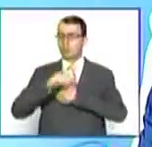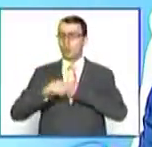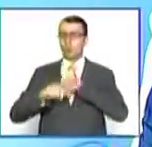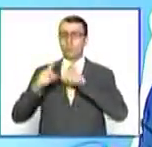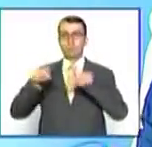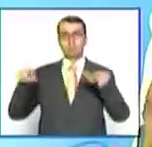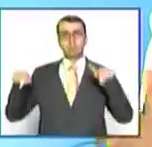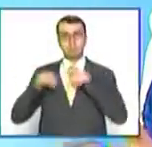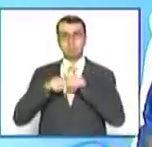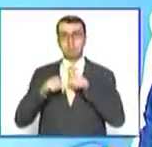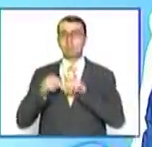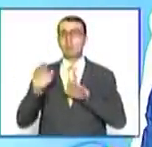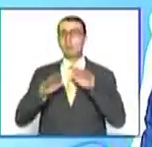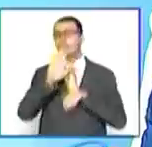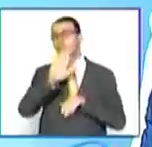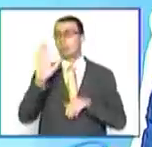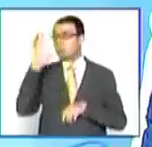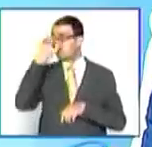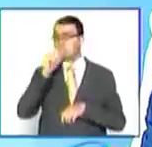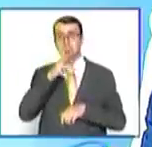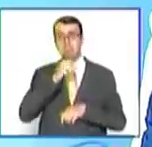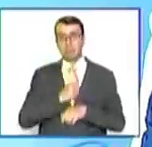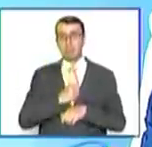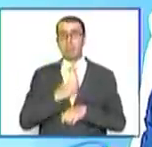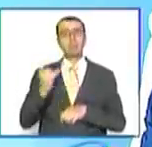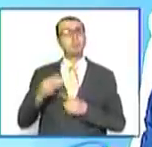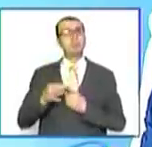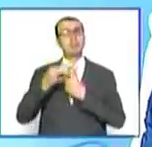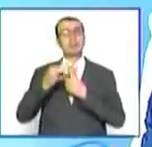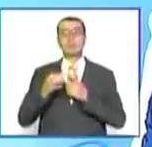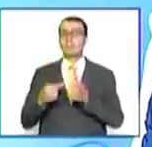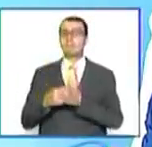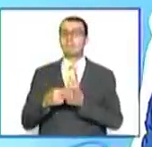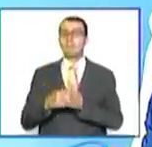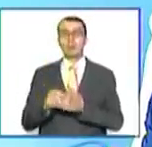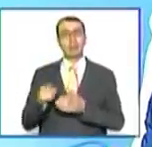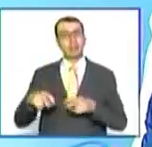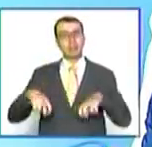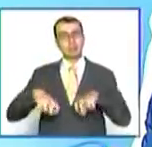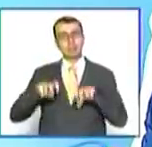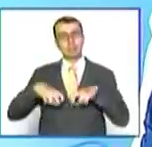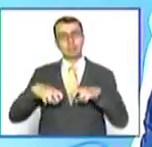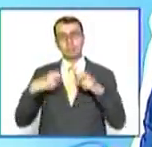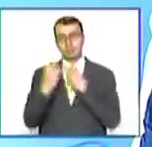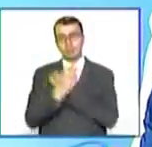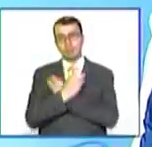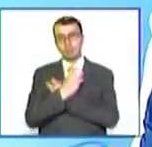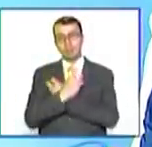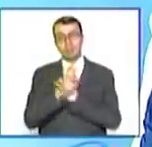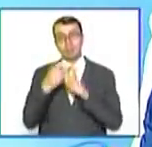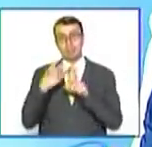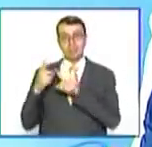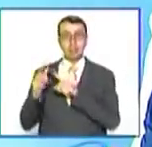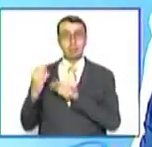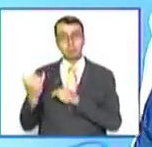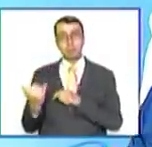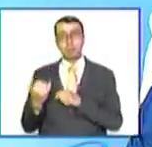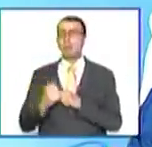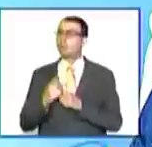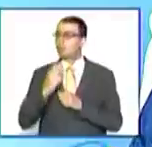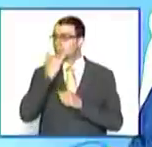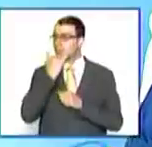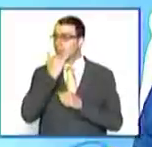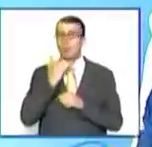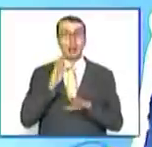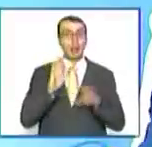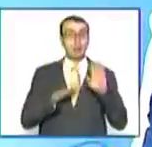que tal vez ustedes ni se dan cuenta, especialmente en el campo de la ortopedia, y es tratamientos con cosas que